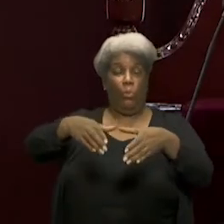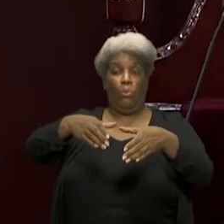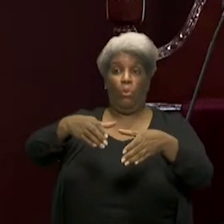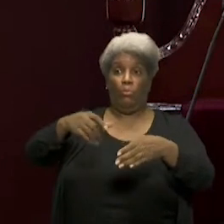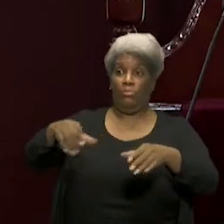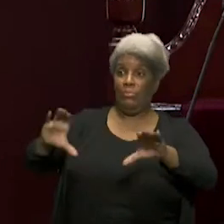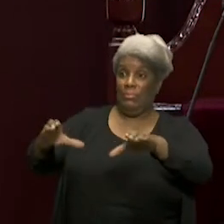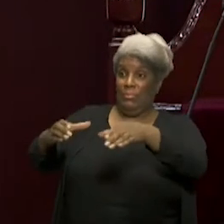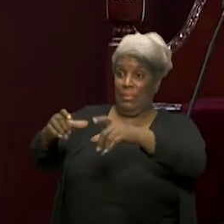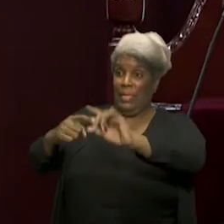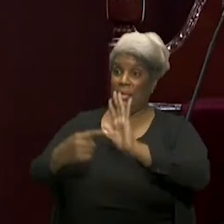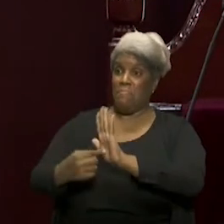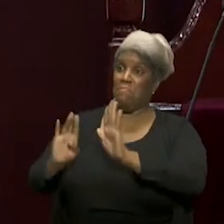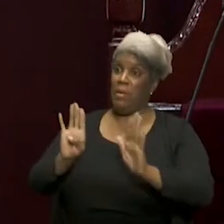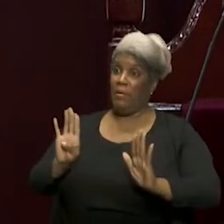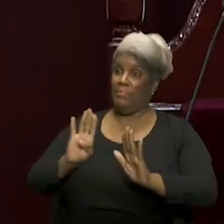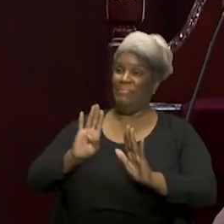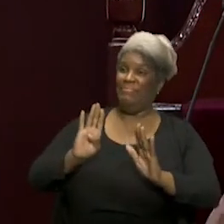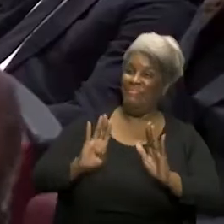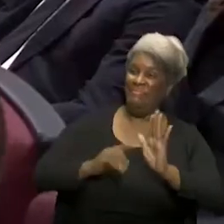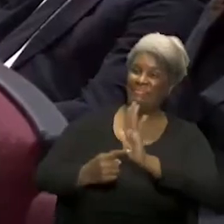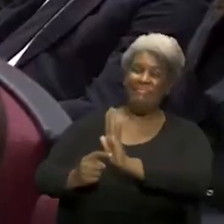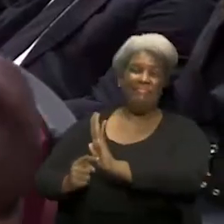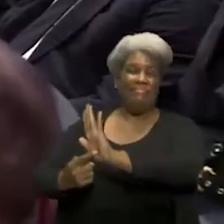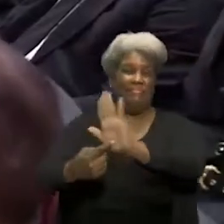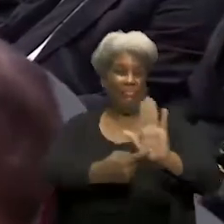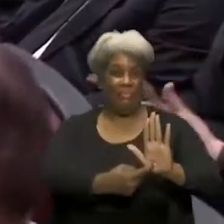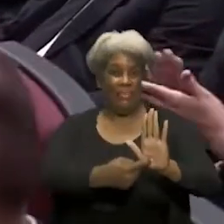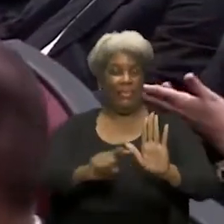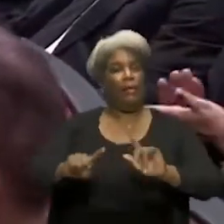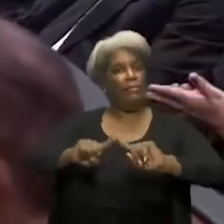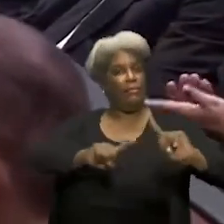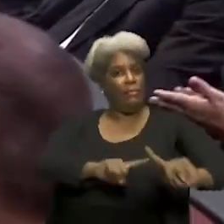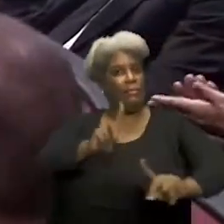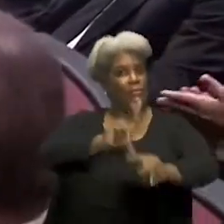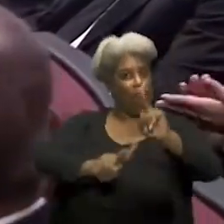estos representantes están allá,